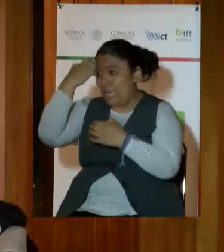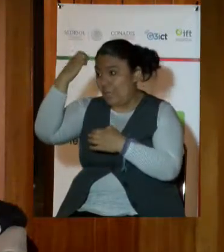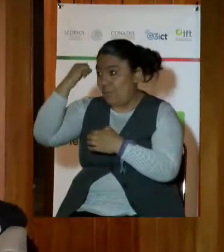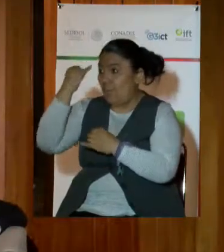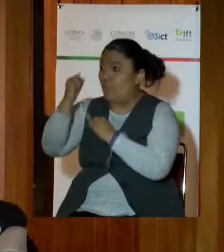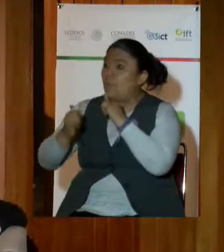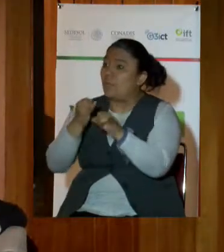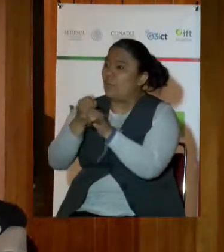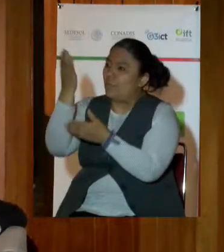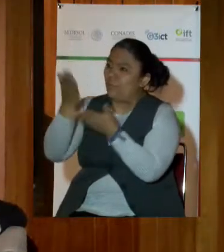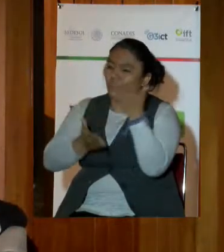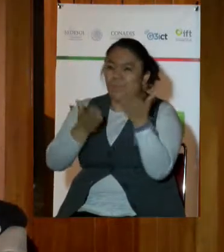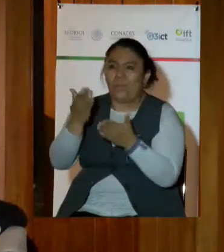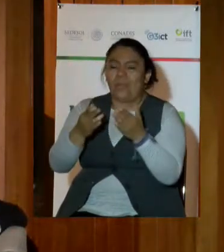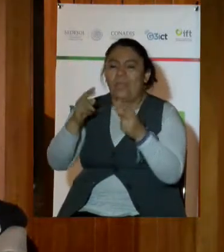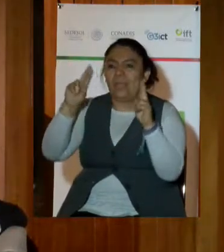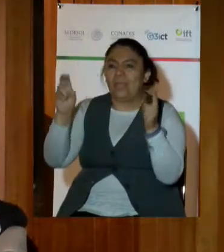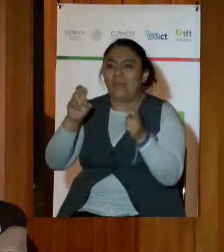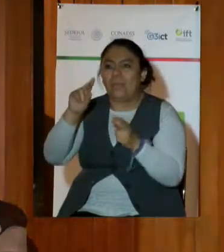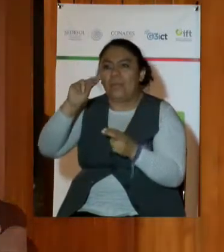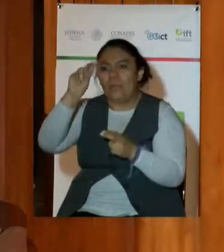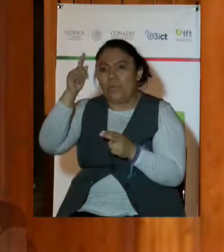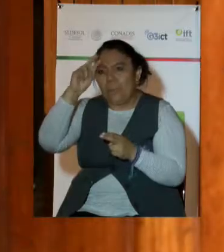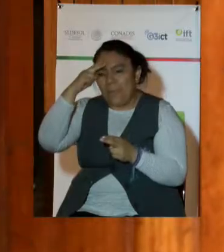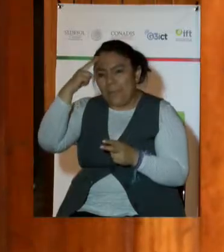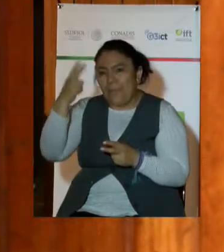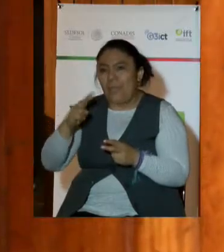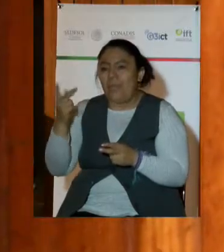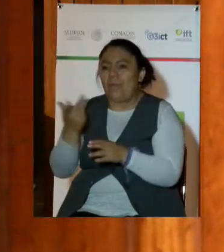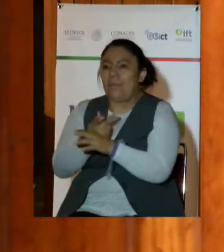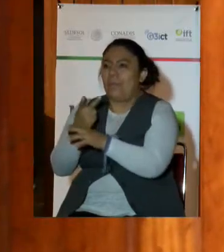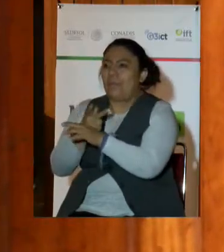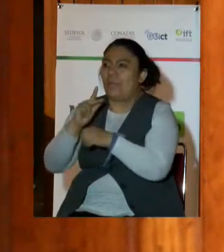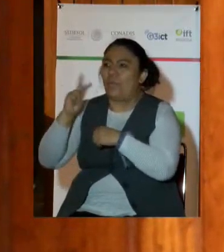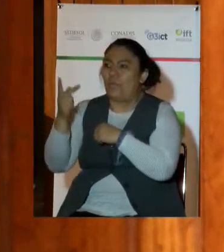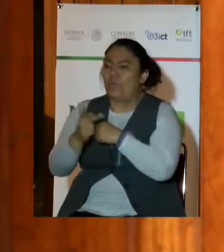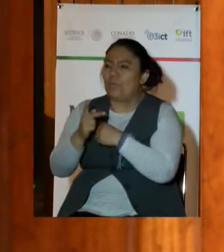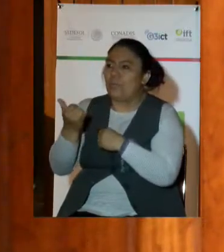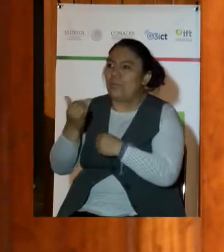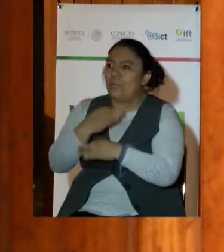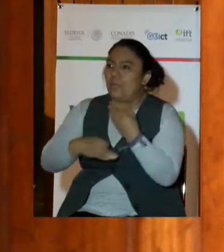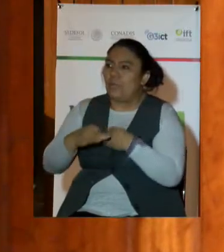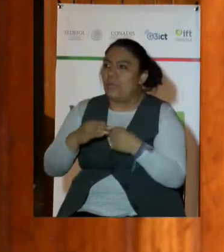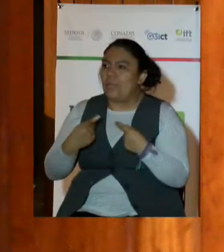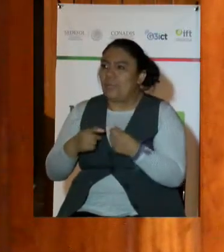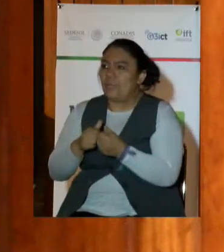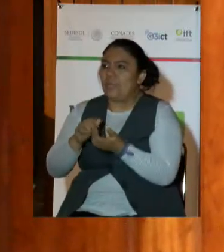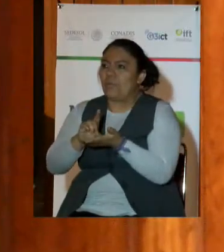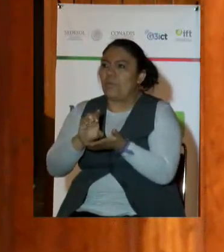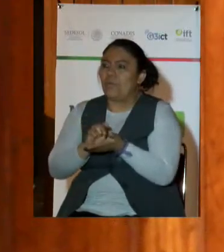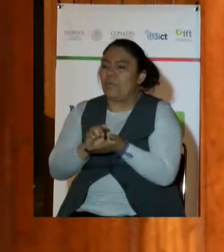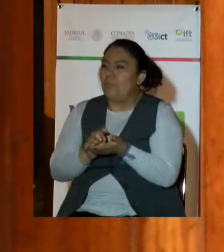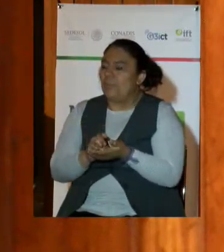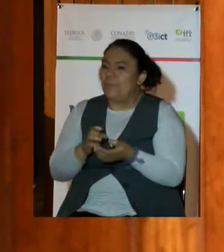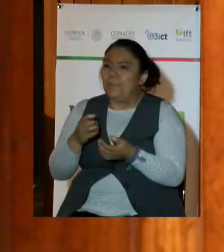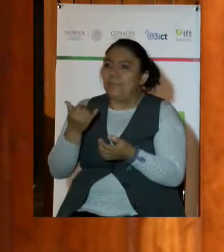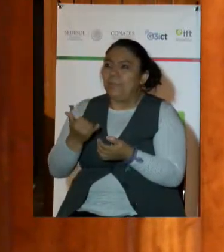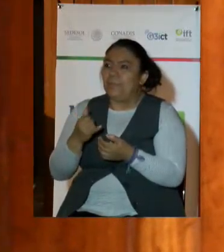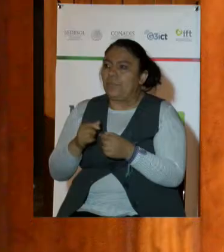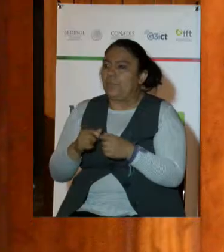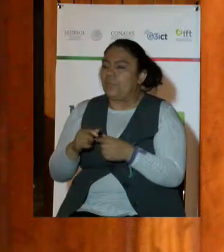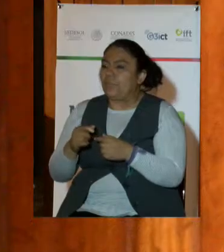pasado todo este proceso, es que del lado de las asociaciones y del lado de usuarios con discapacidad tenemos que transmitir muchísimo